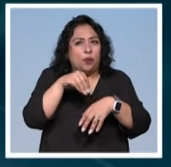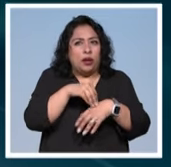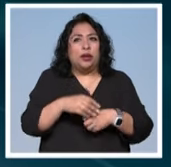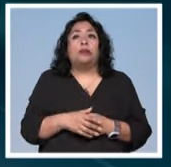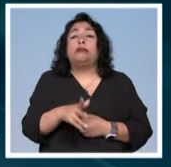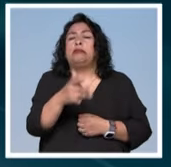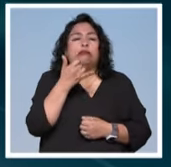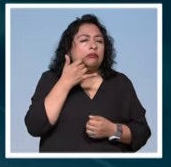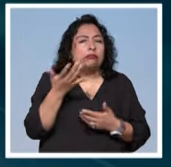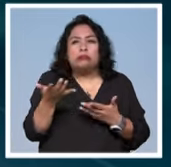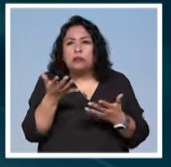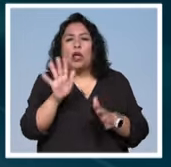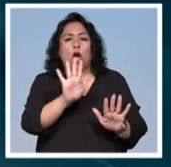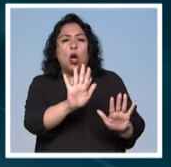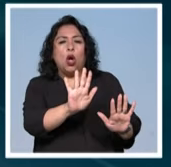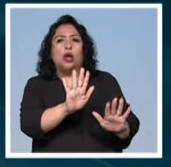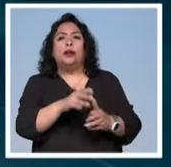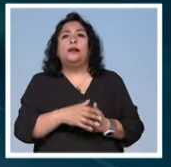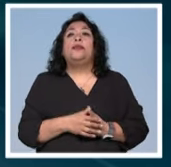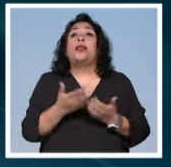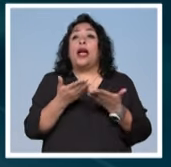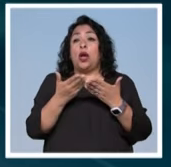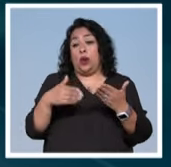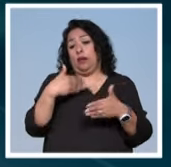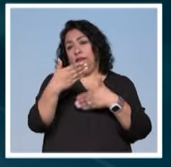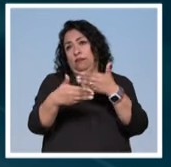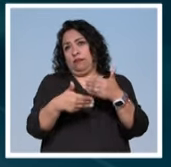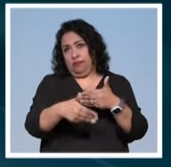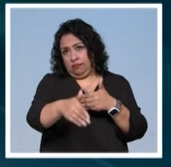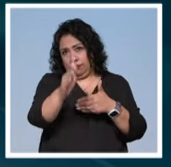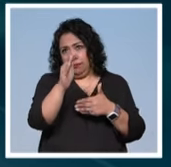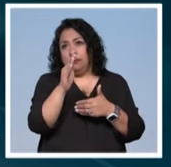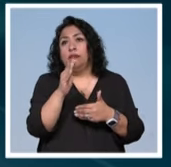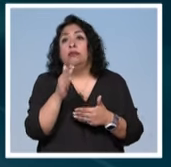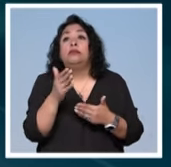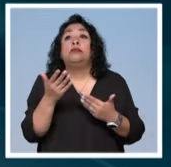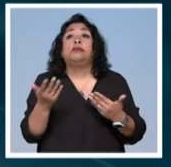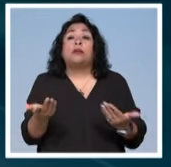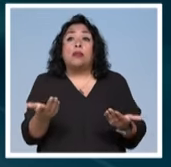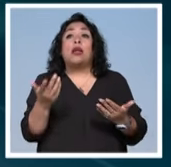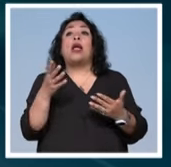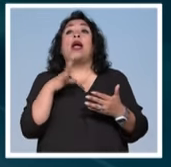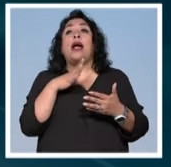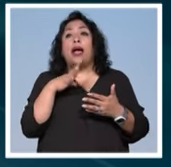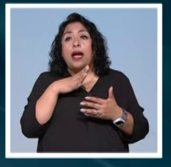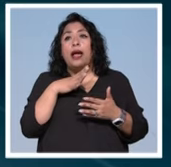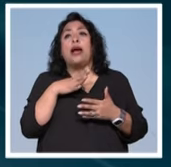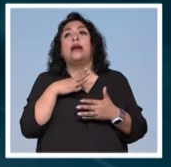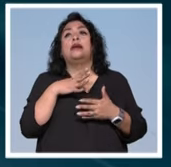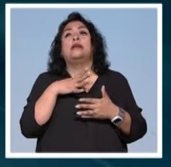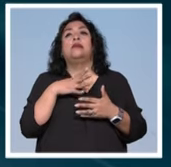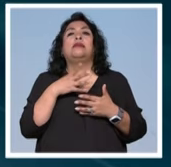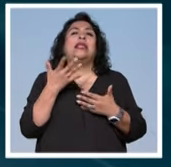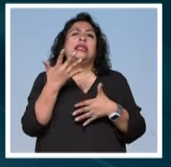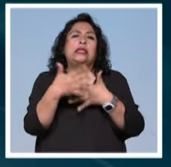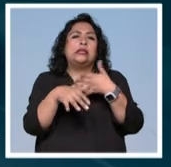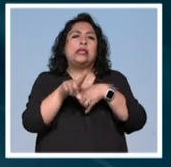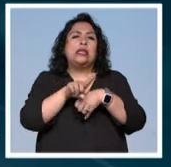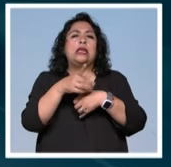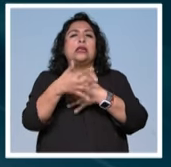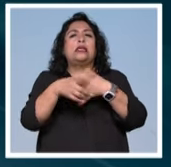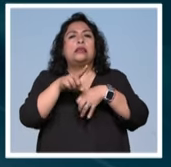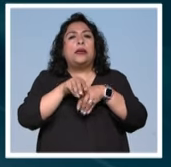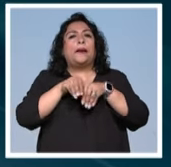ahora no no no sí si termin no que ahora en adelante lo que será es que iremos lanzando quincenalmente